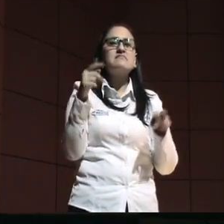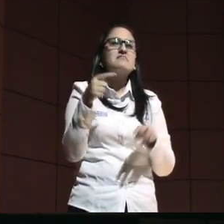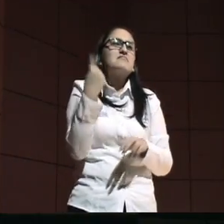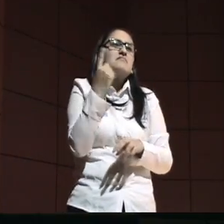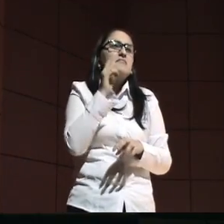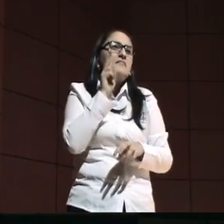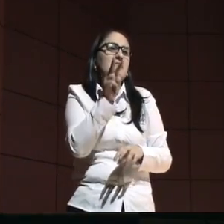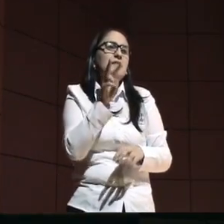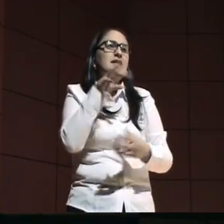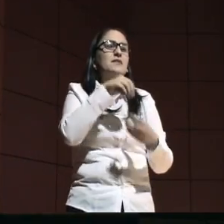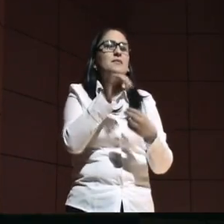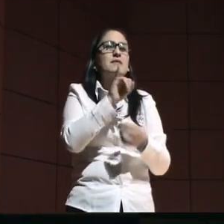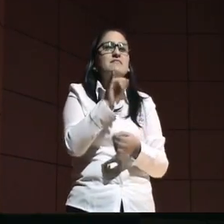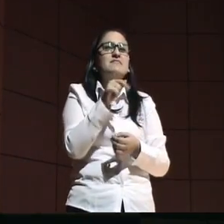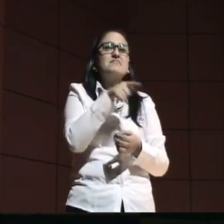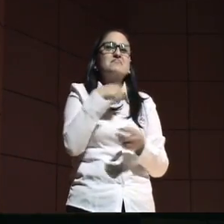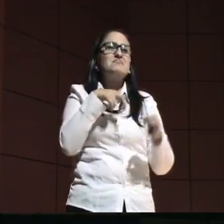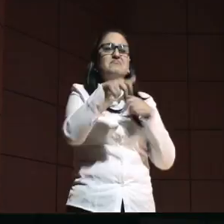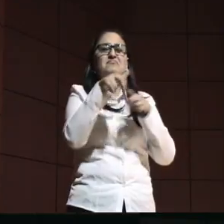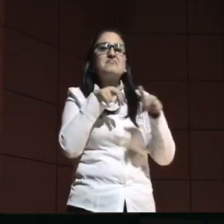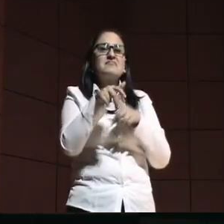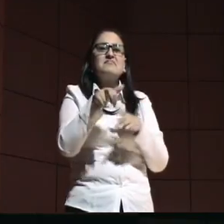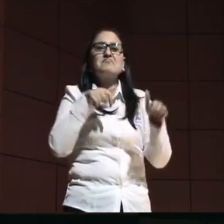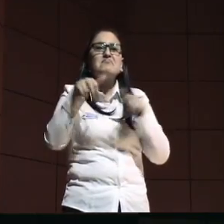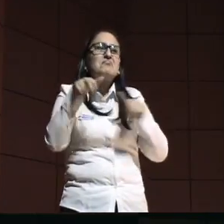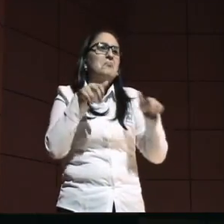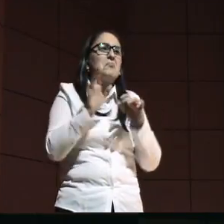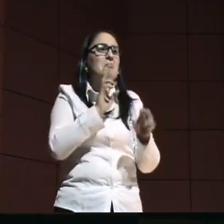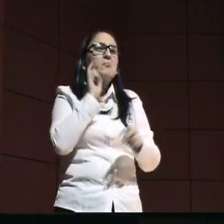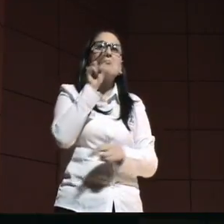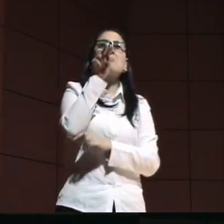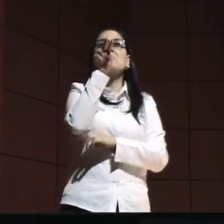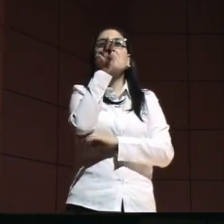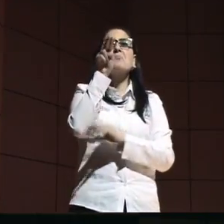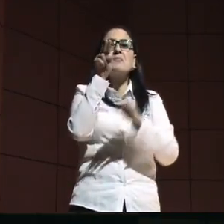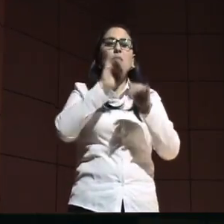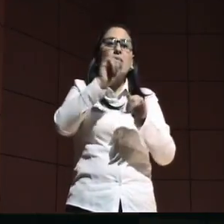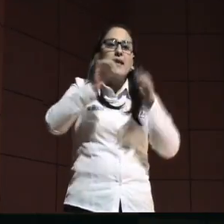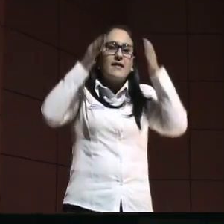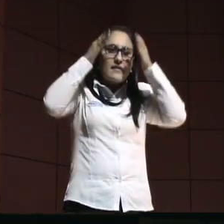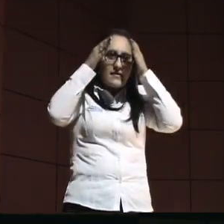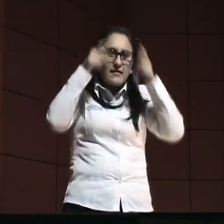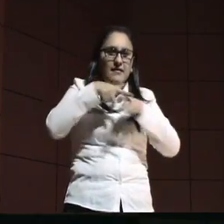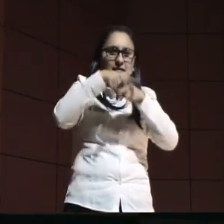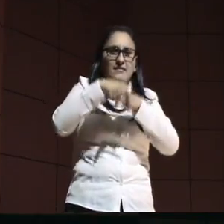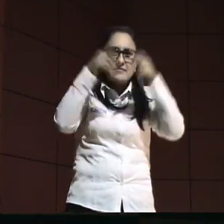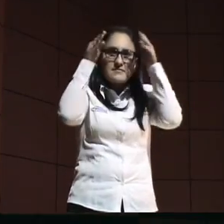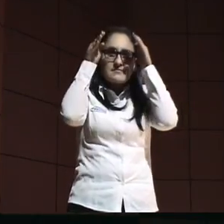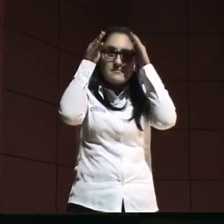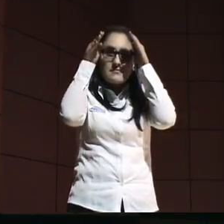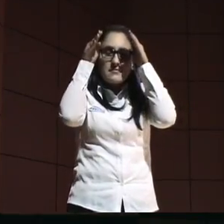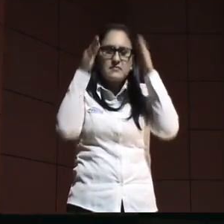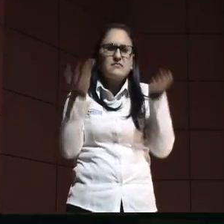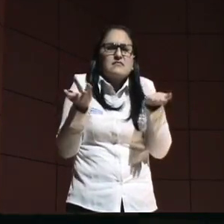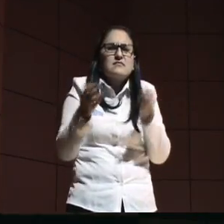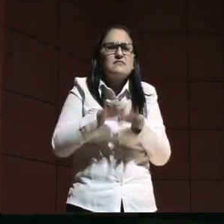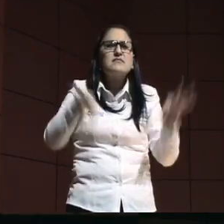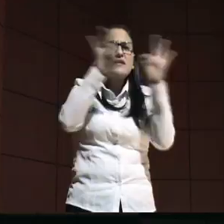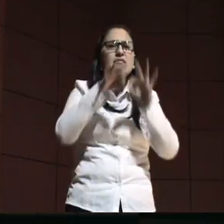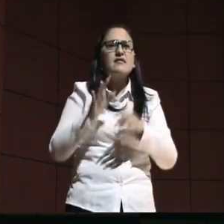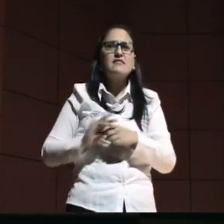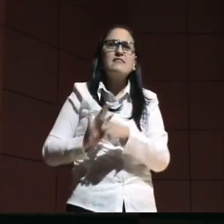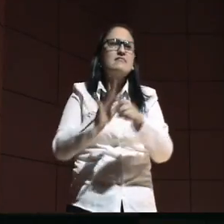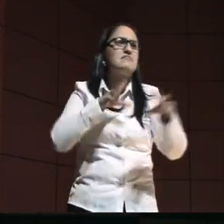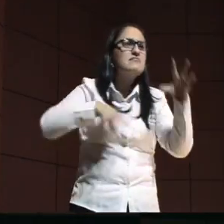simplemente va como antiguamente estaban los caballitos de zorras, mirando al frente. Y a veces es importante vivir la ciudad y muchas